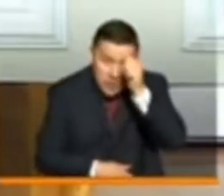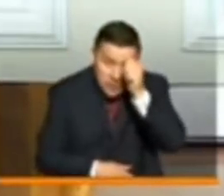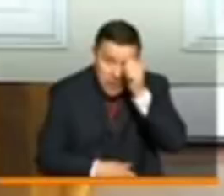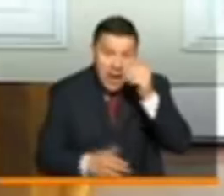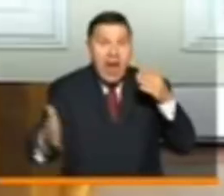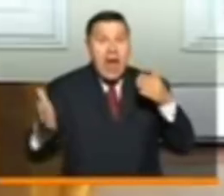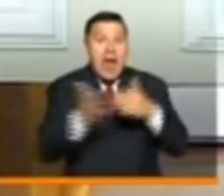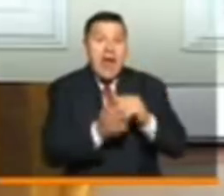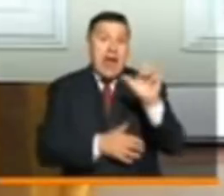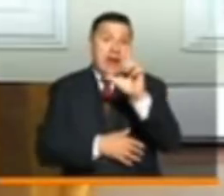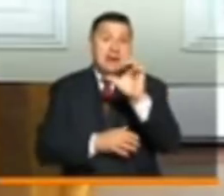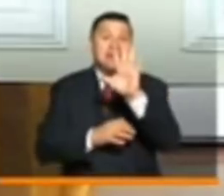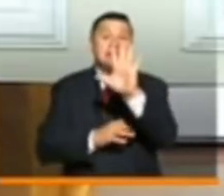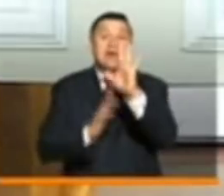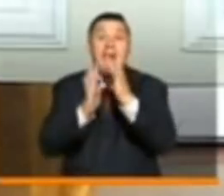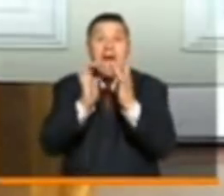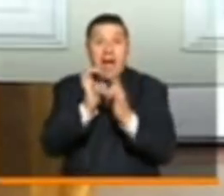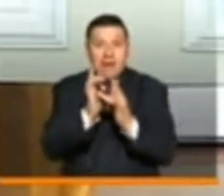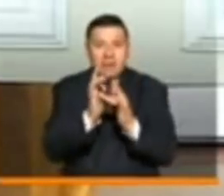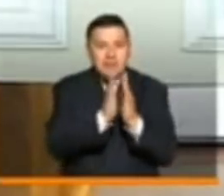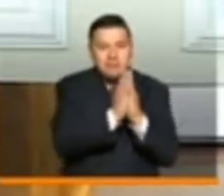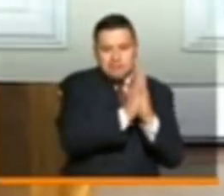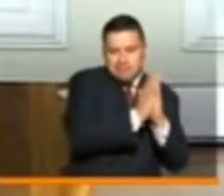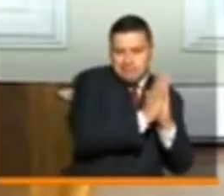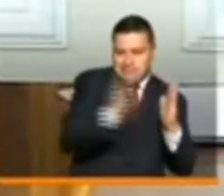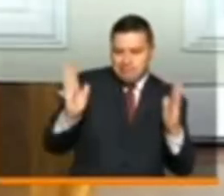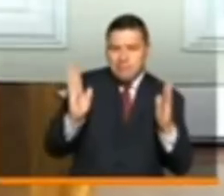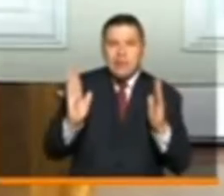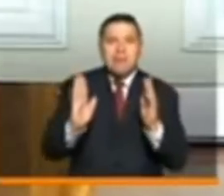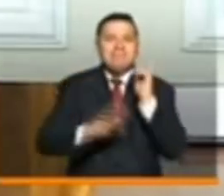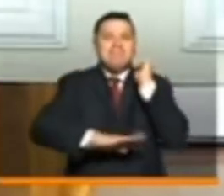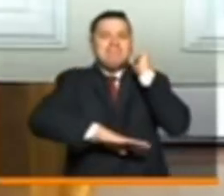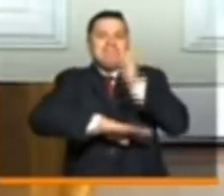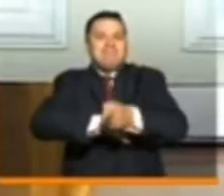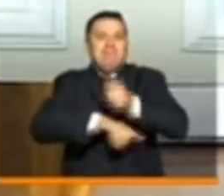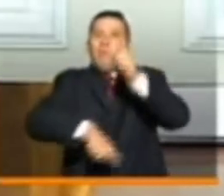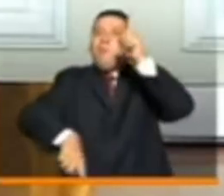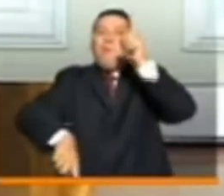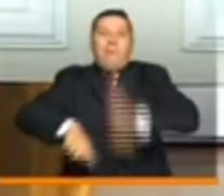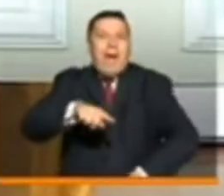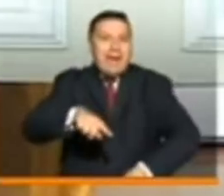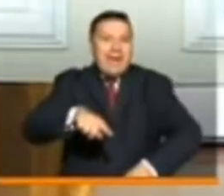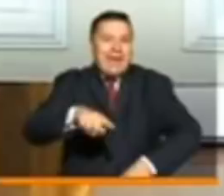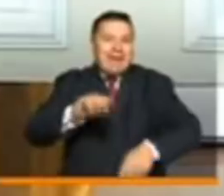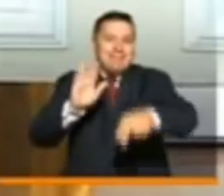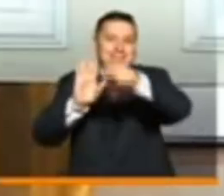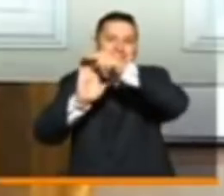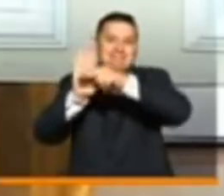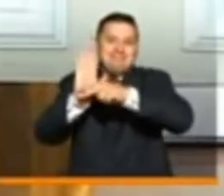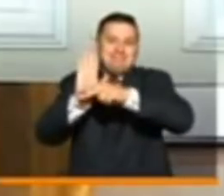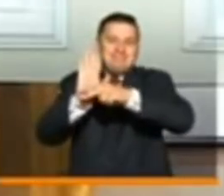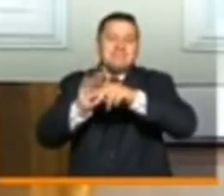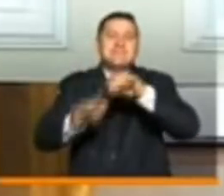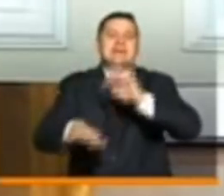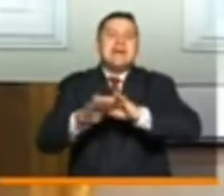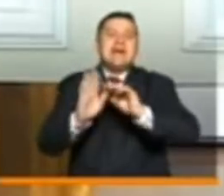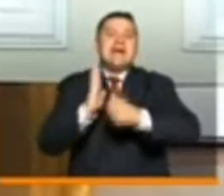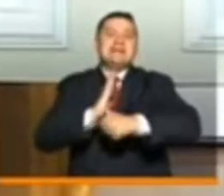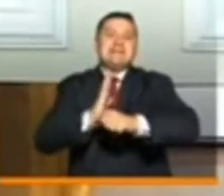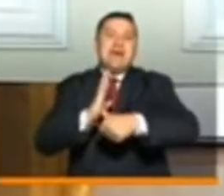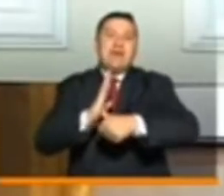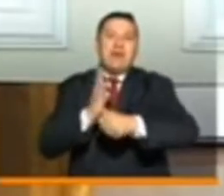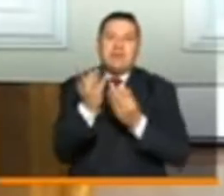y hasta el lunes 5 de abril van a regir las siguientes restricciones pico y